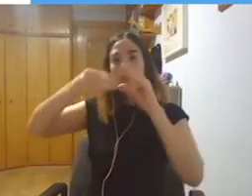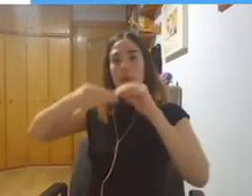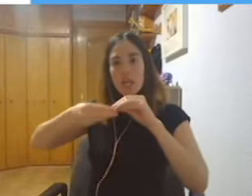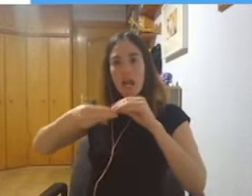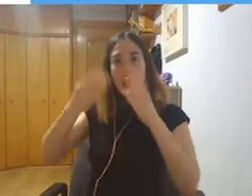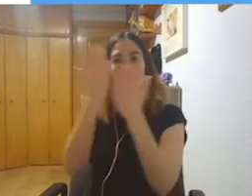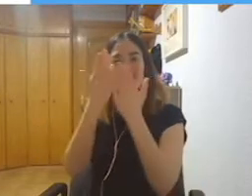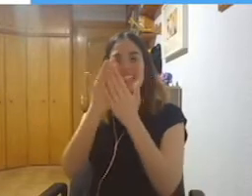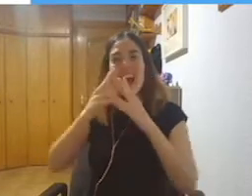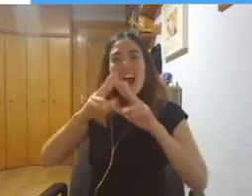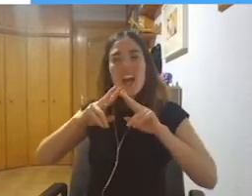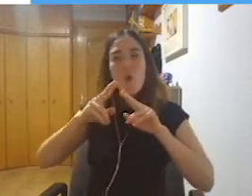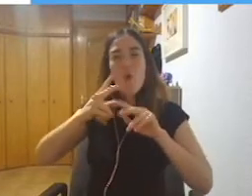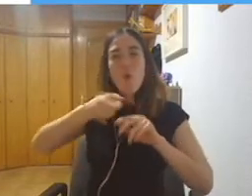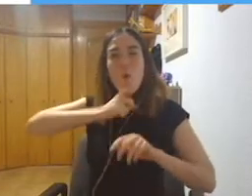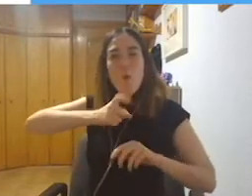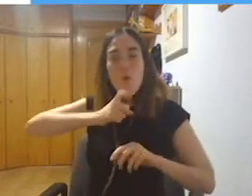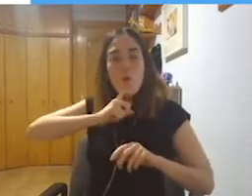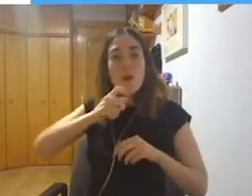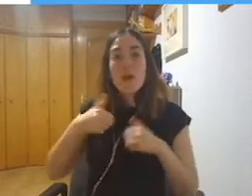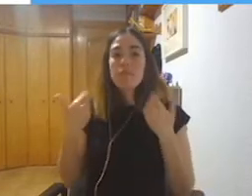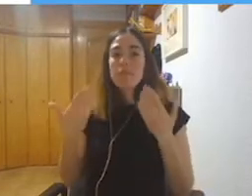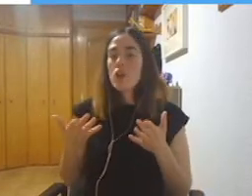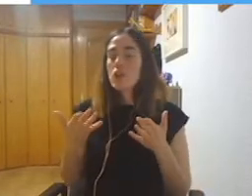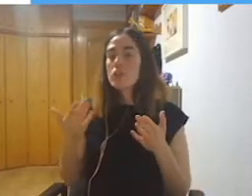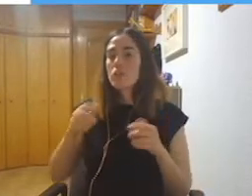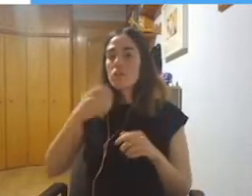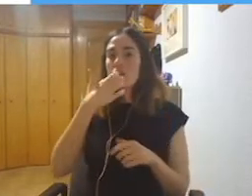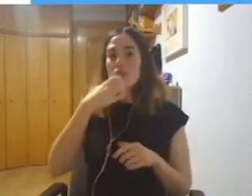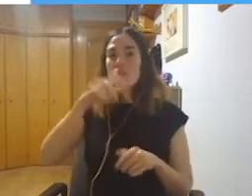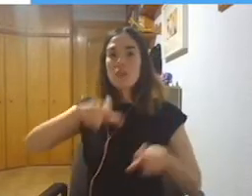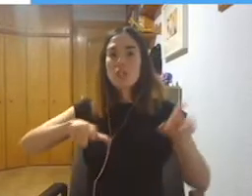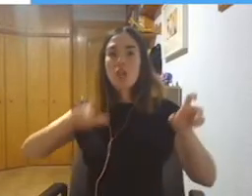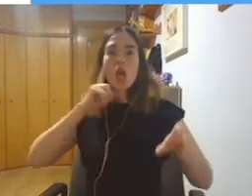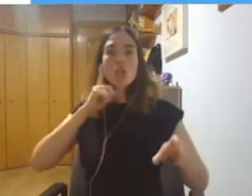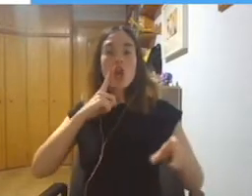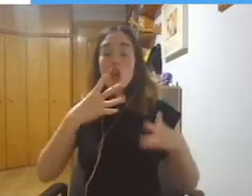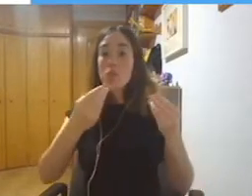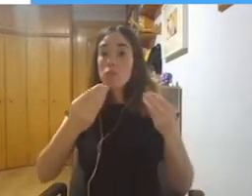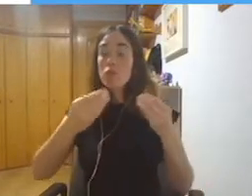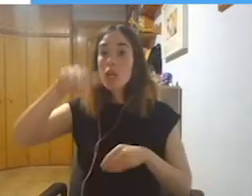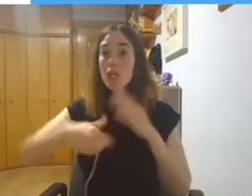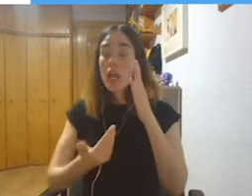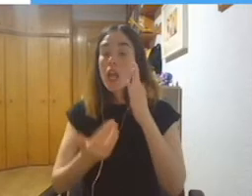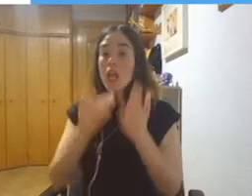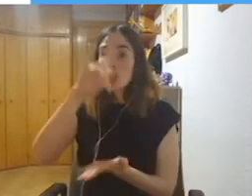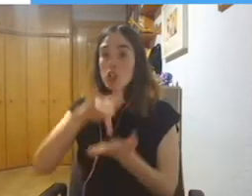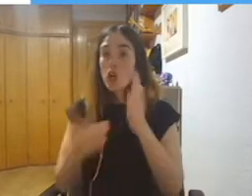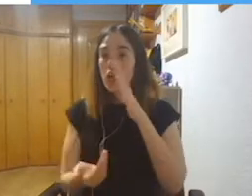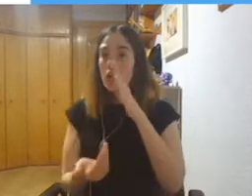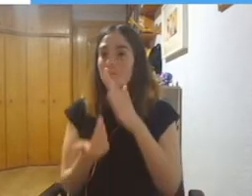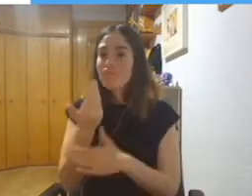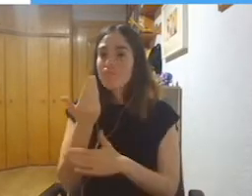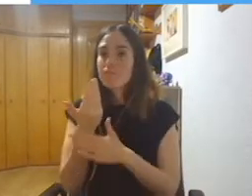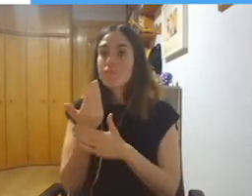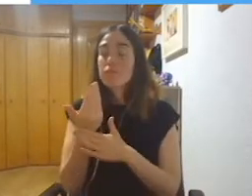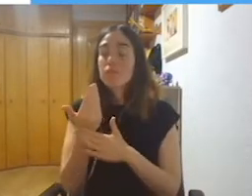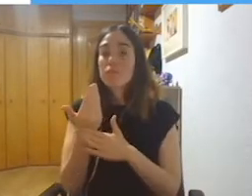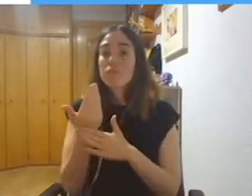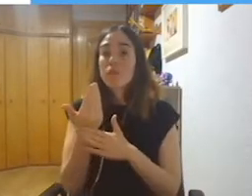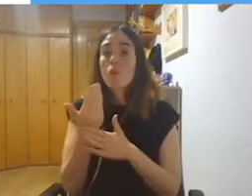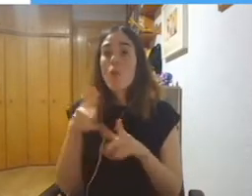las lentillas, para las personas sordas, muchos de los que estáis aquí asistiendo a esta sesión, pues